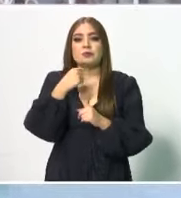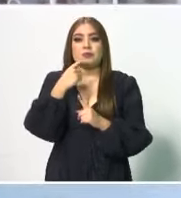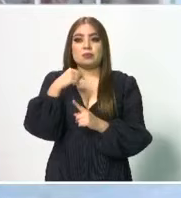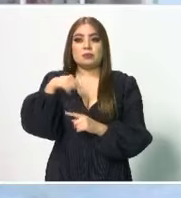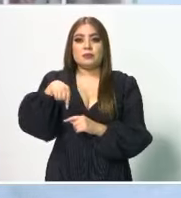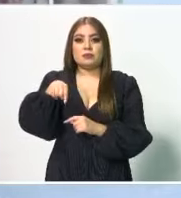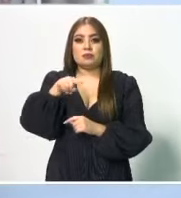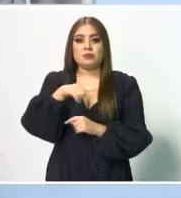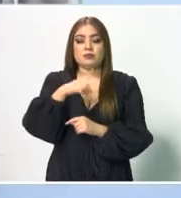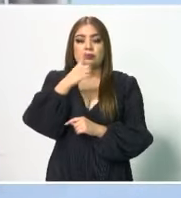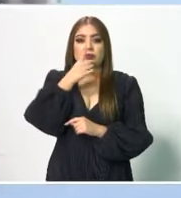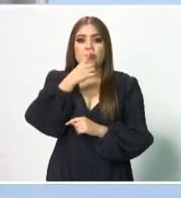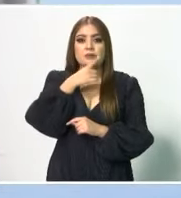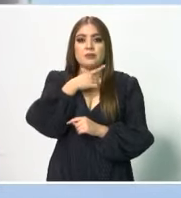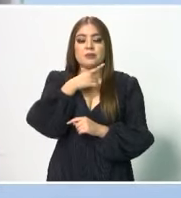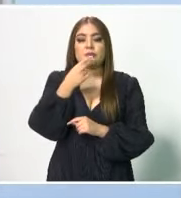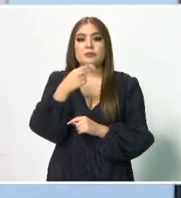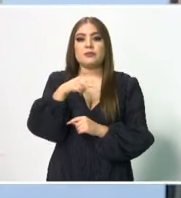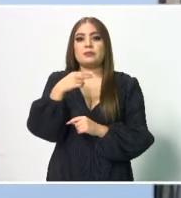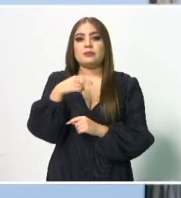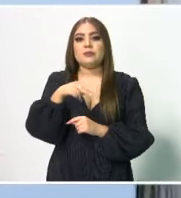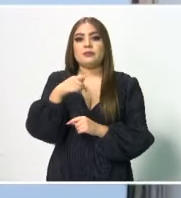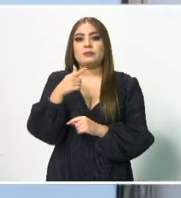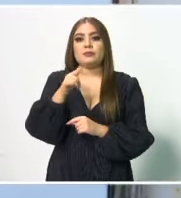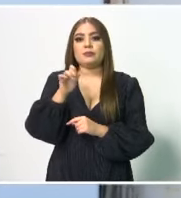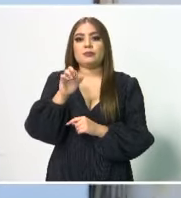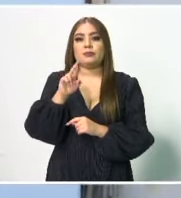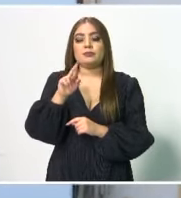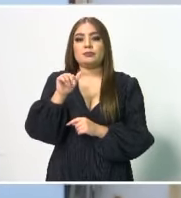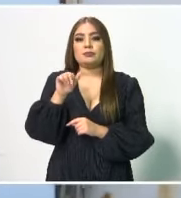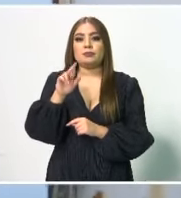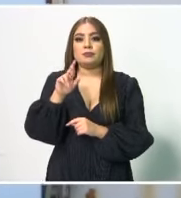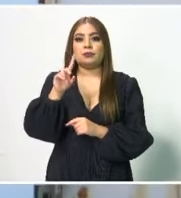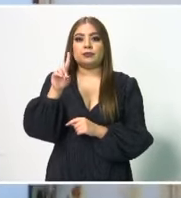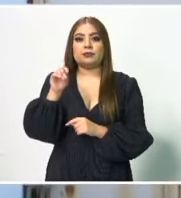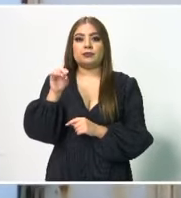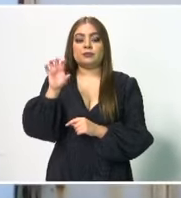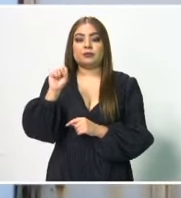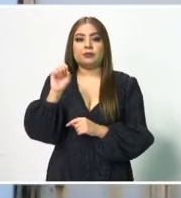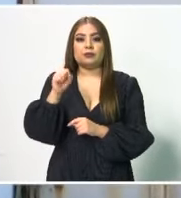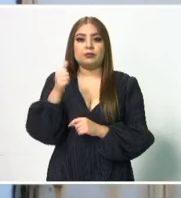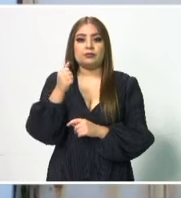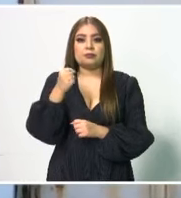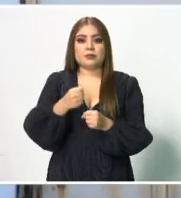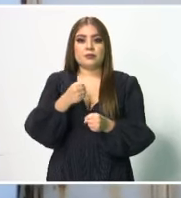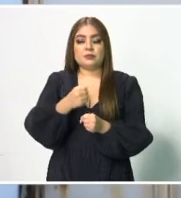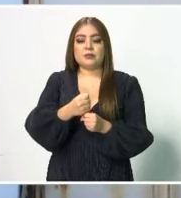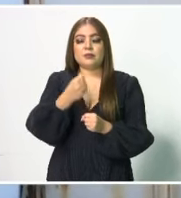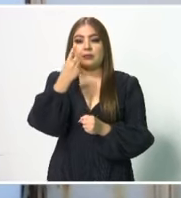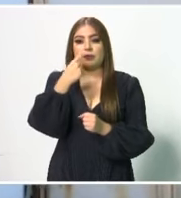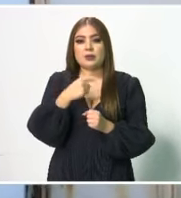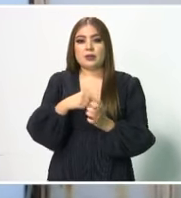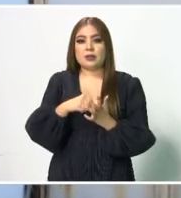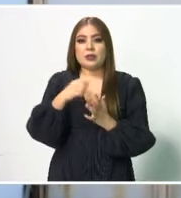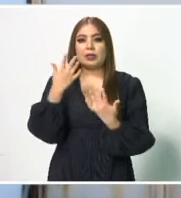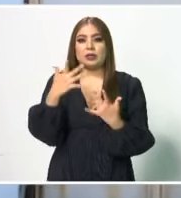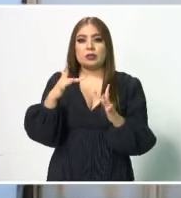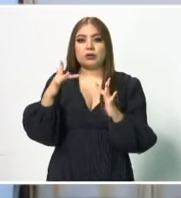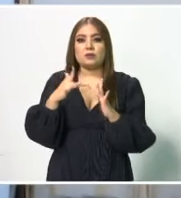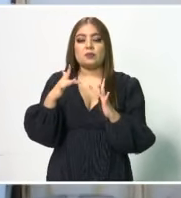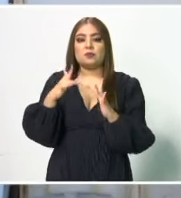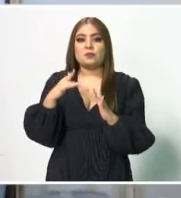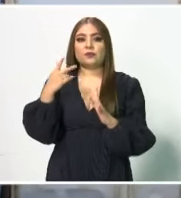hombre se llama Gerardo Javier Hernández, de 66 años, ya contactaron al parecer a sus familiares, sin embargo,